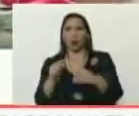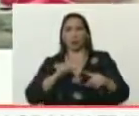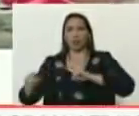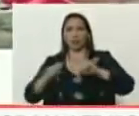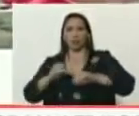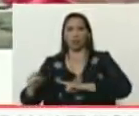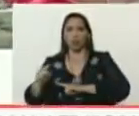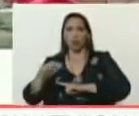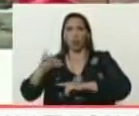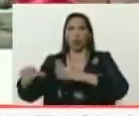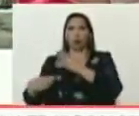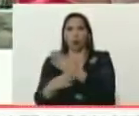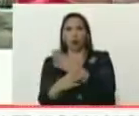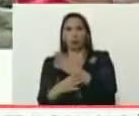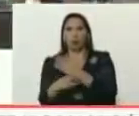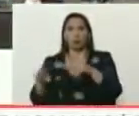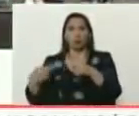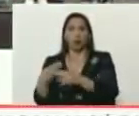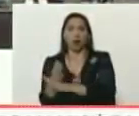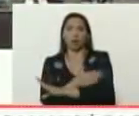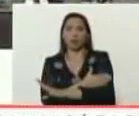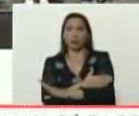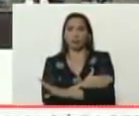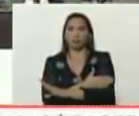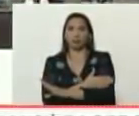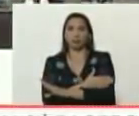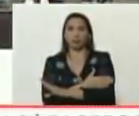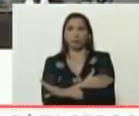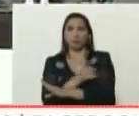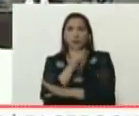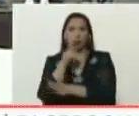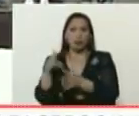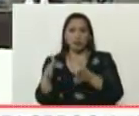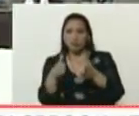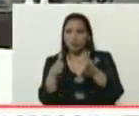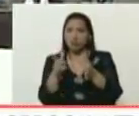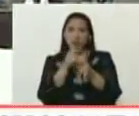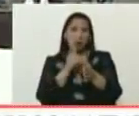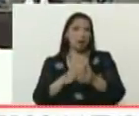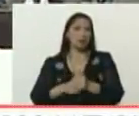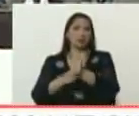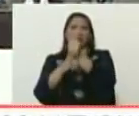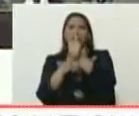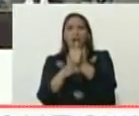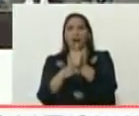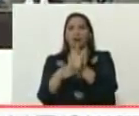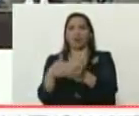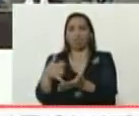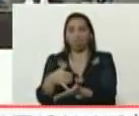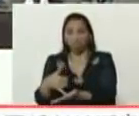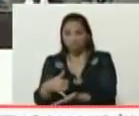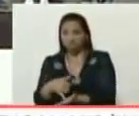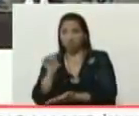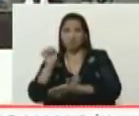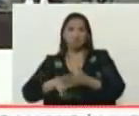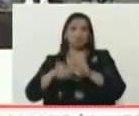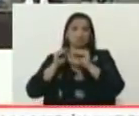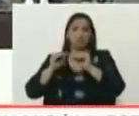señor. Nunca antes. Sin rumbo, sin liderazgo, aguada, sin convocatoria,